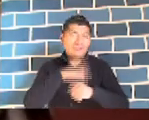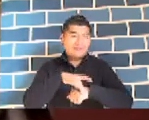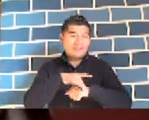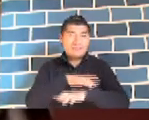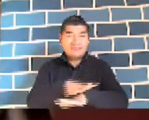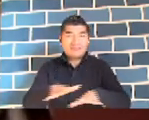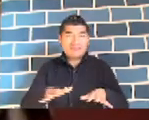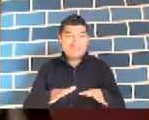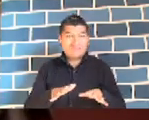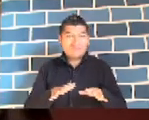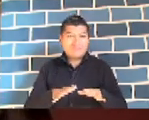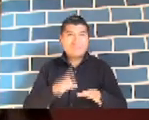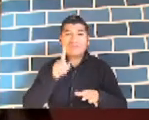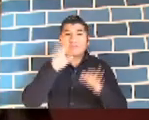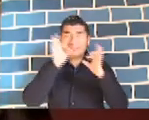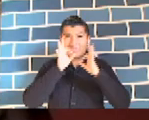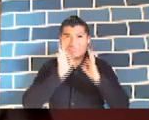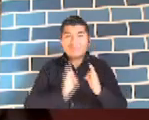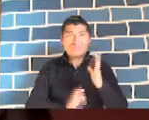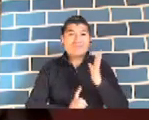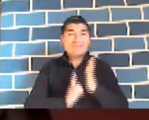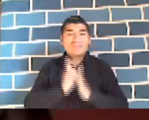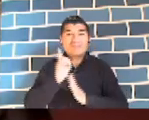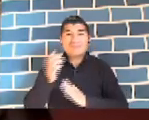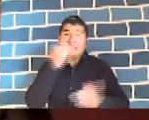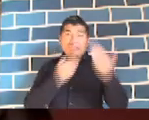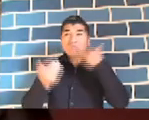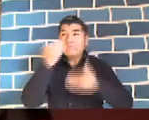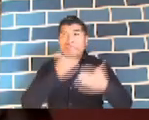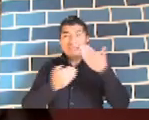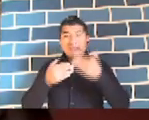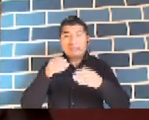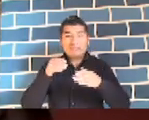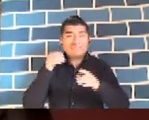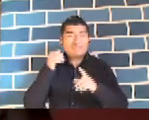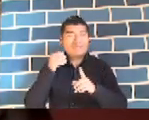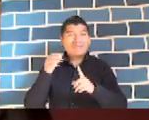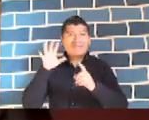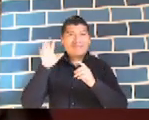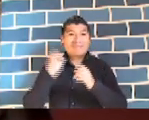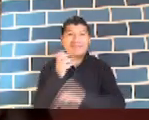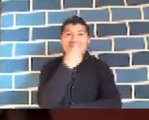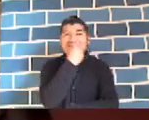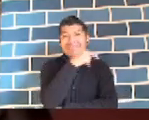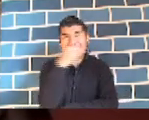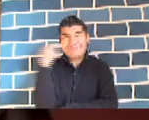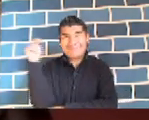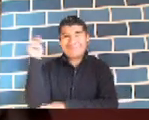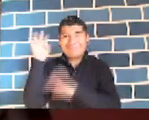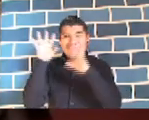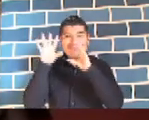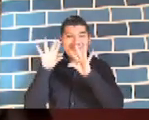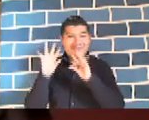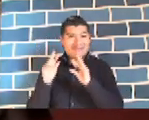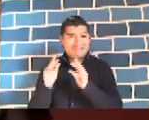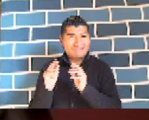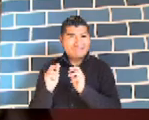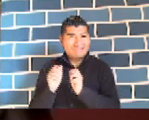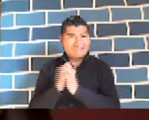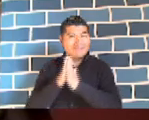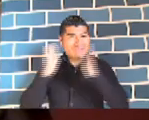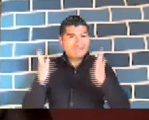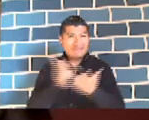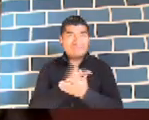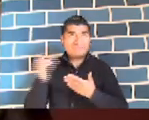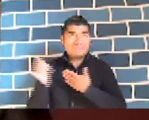y a un modelo de desarrollo consumista y depredador de la naturaleza quien se manifiesta en los grandes proyectos